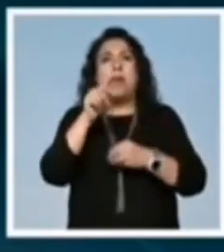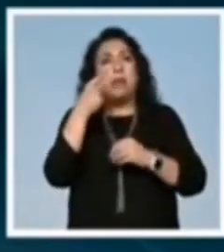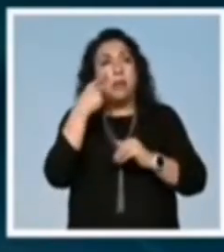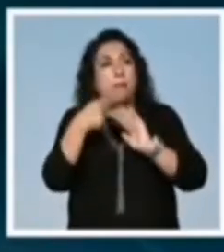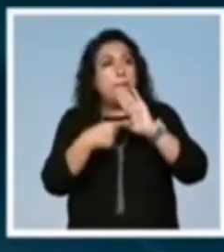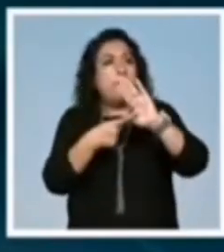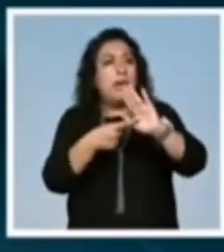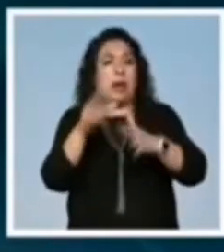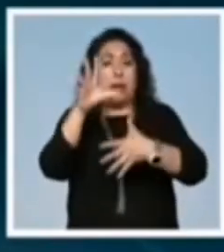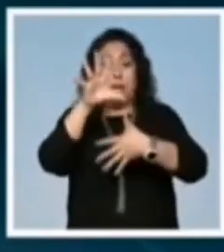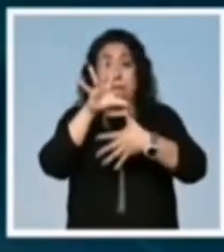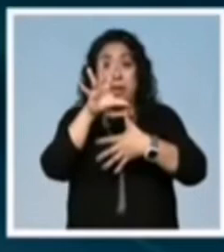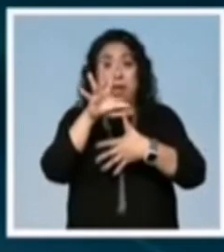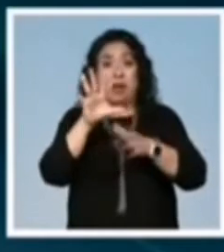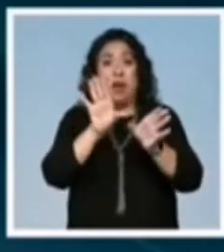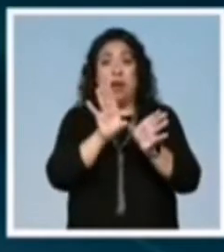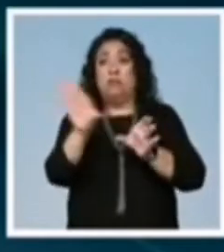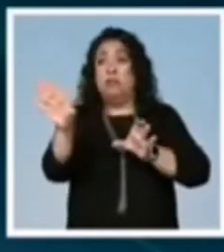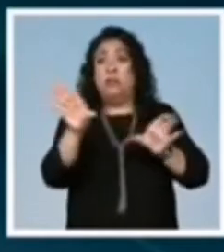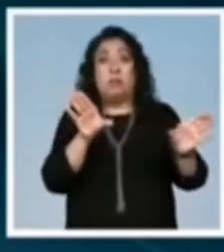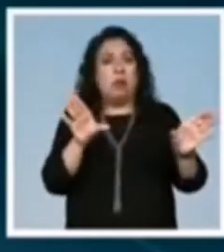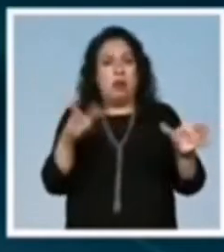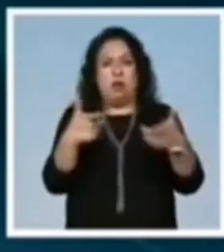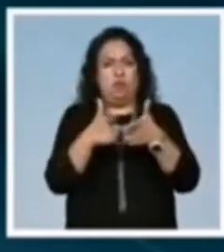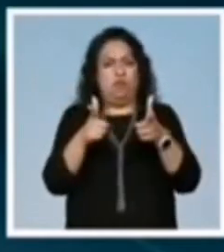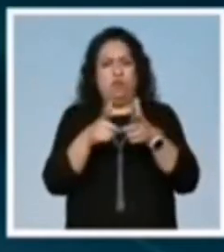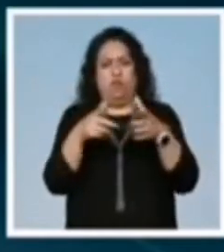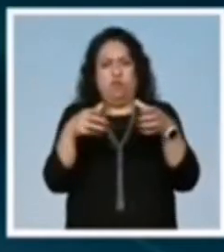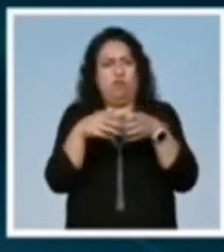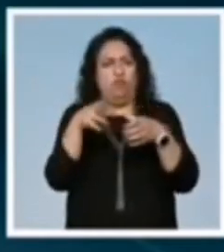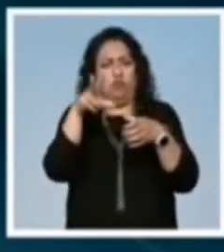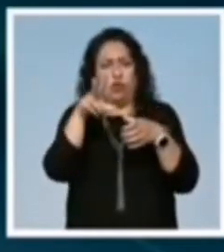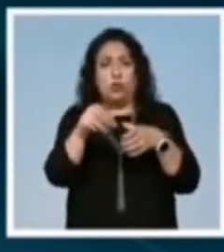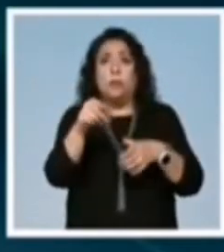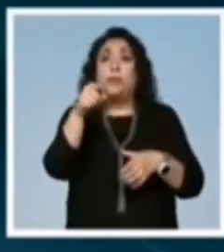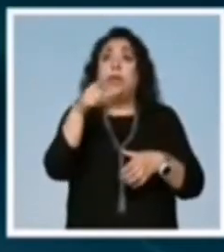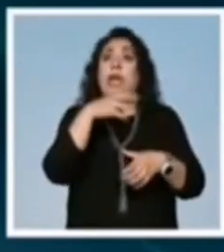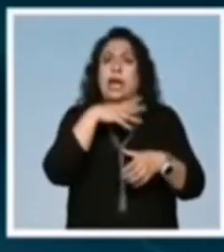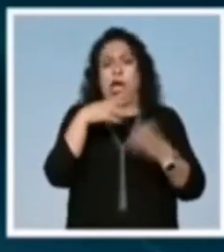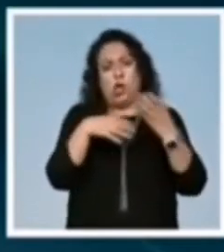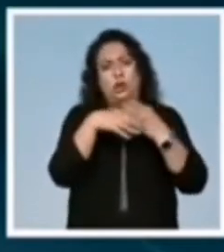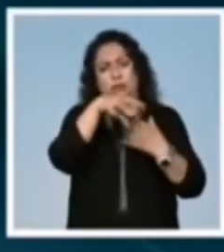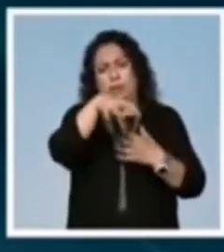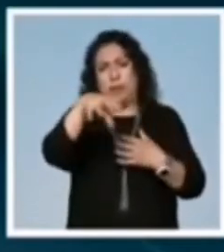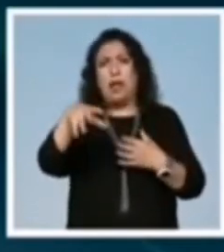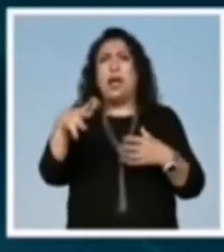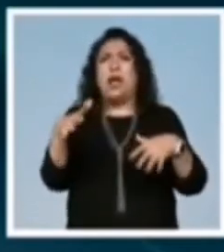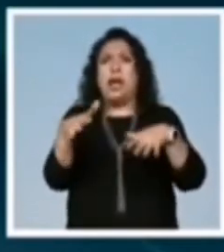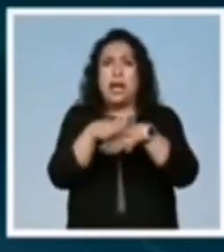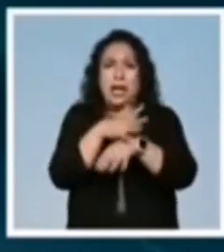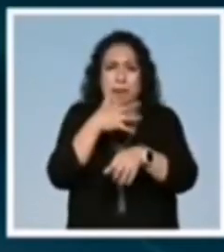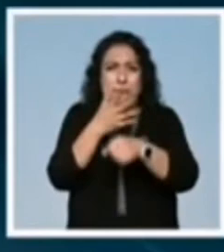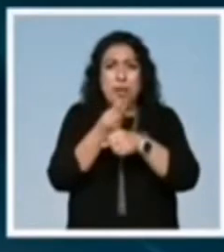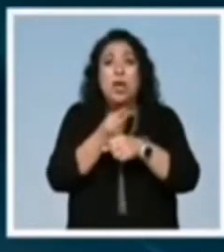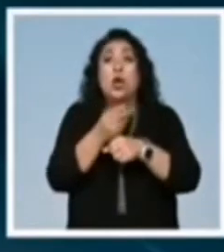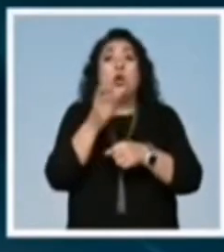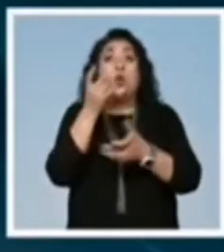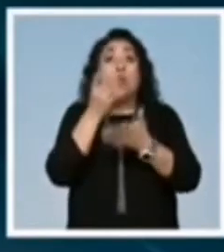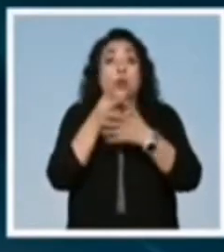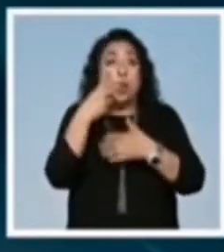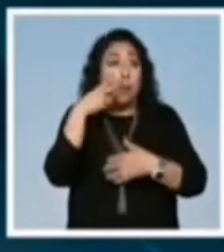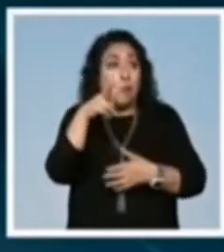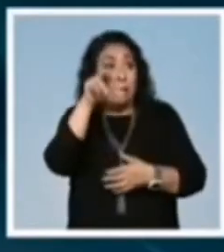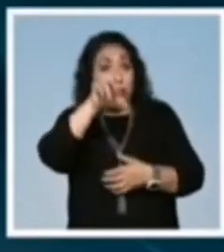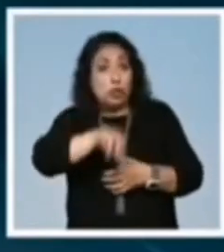en América no estaban aisladas. Existen piezas que fueron modificadas, no solamente como lo que vimos el día de